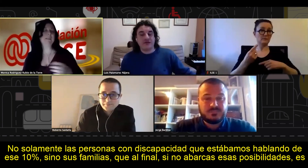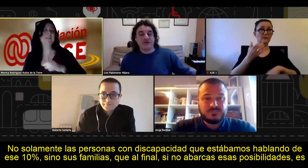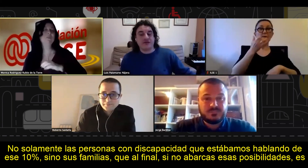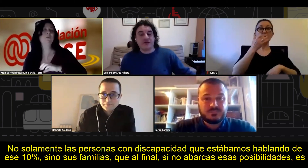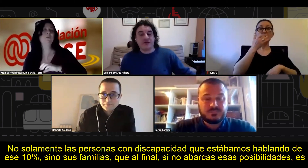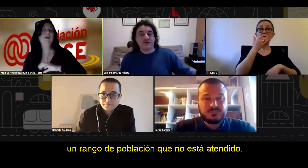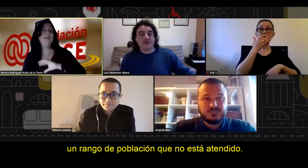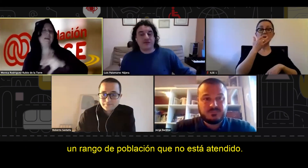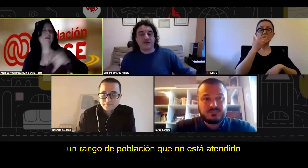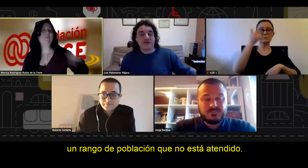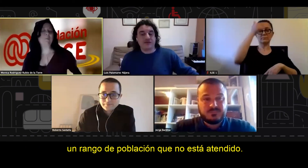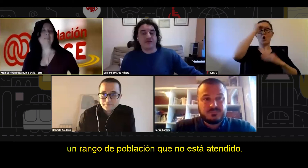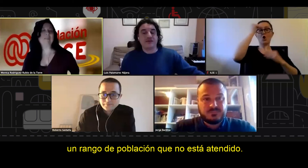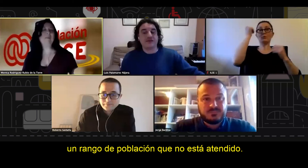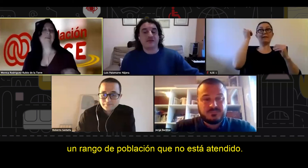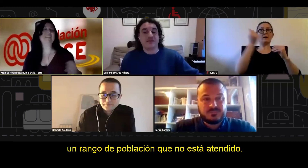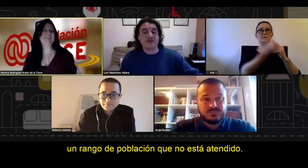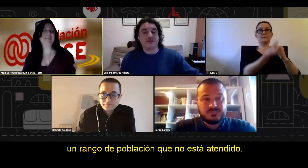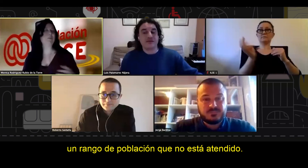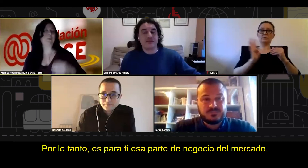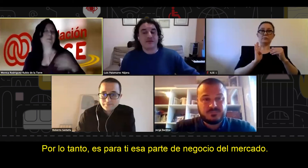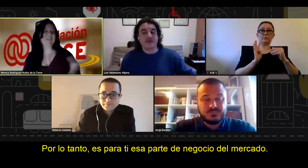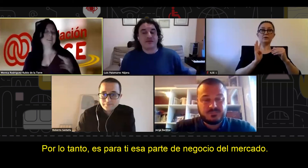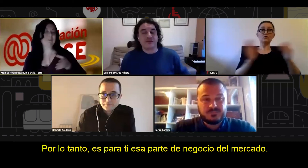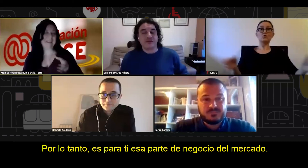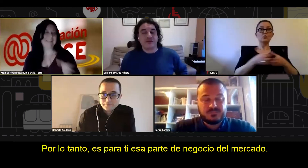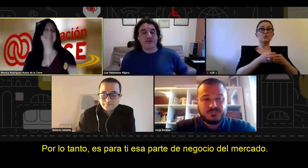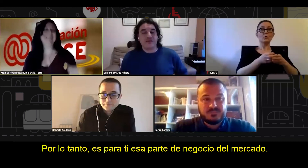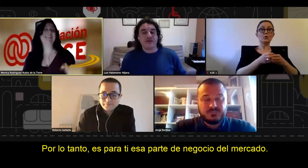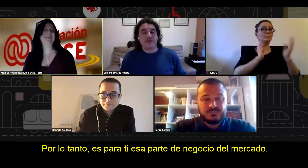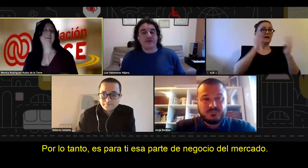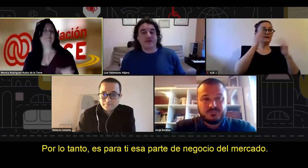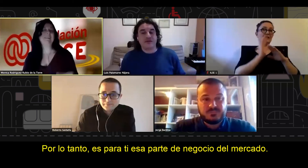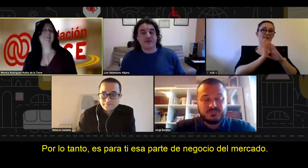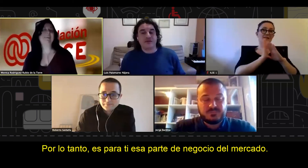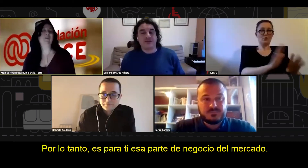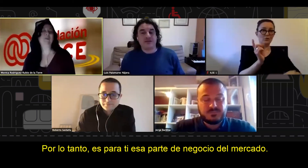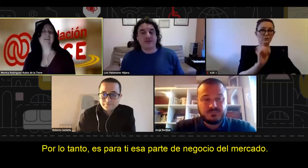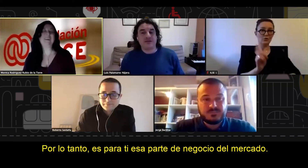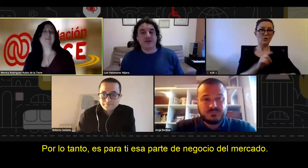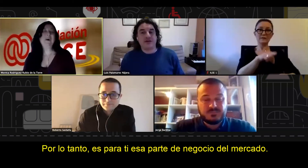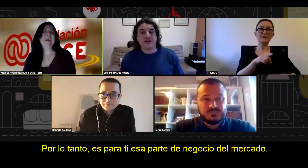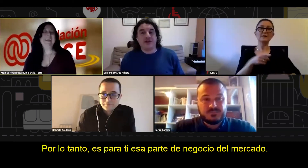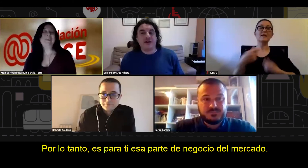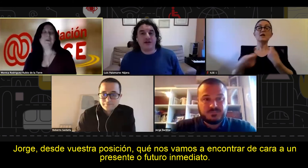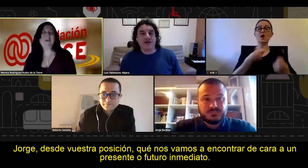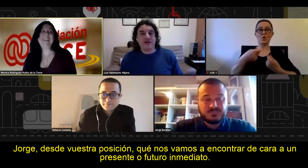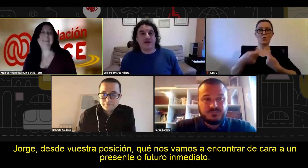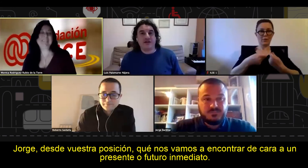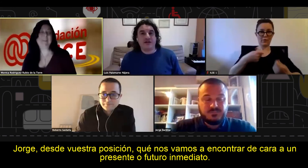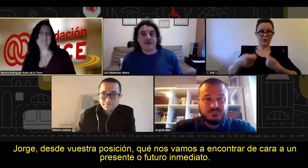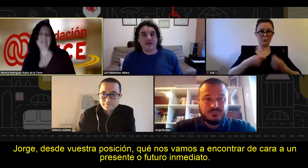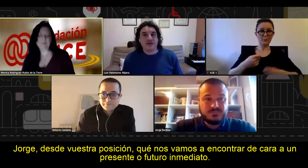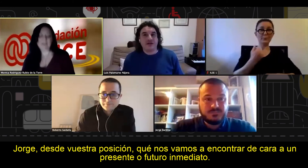posibilidades, es un rango de población que no está atendido. Por lo tanto, es para ti esa parte de negocio de mercado. Jorge, y